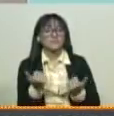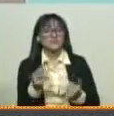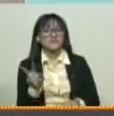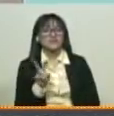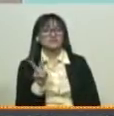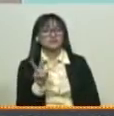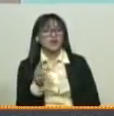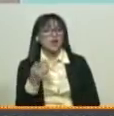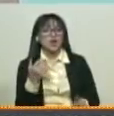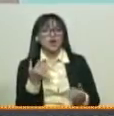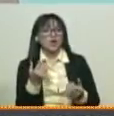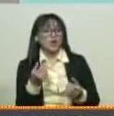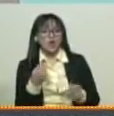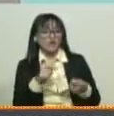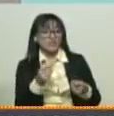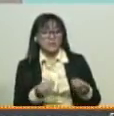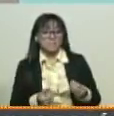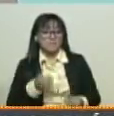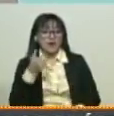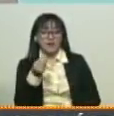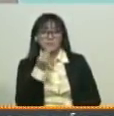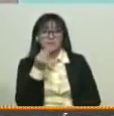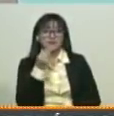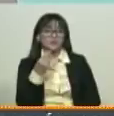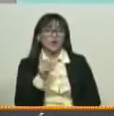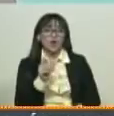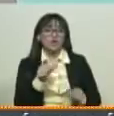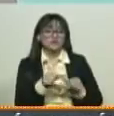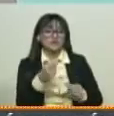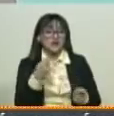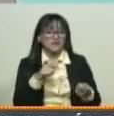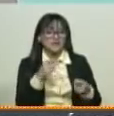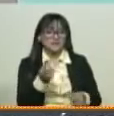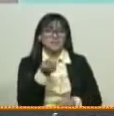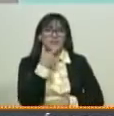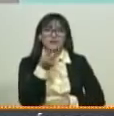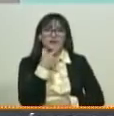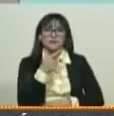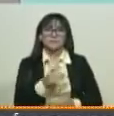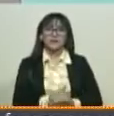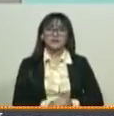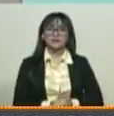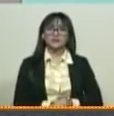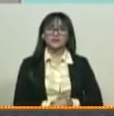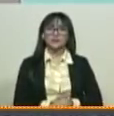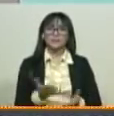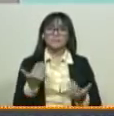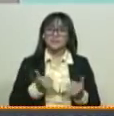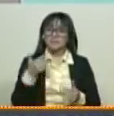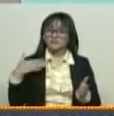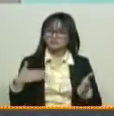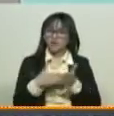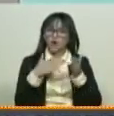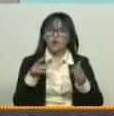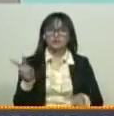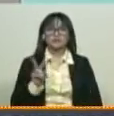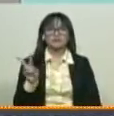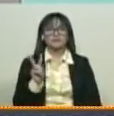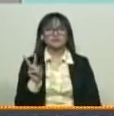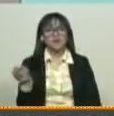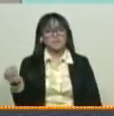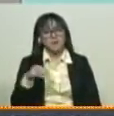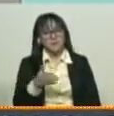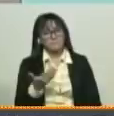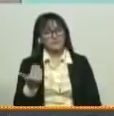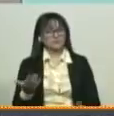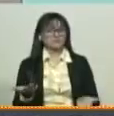no se le siga vendiendo alimentos, que a Venezuela no se le siga vendiendo medicamentos, que piden más agresiones contra Venezuela. Yo